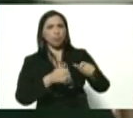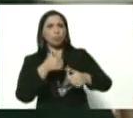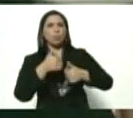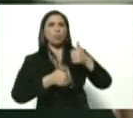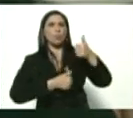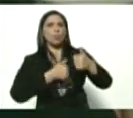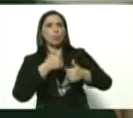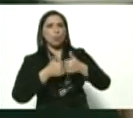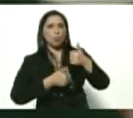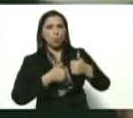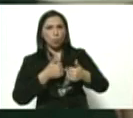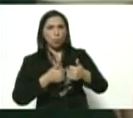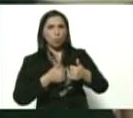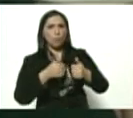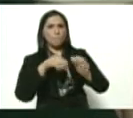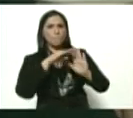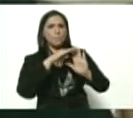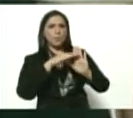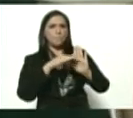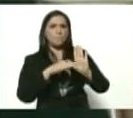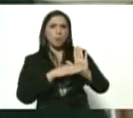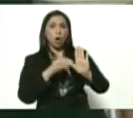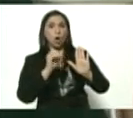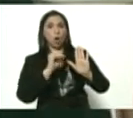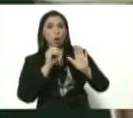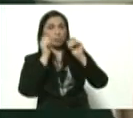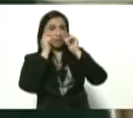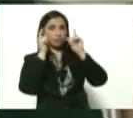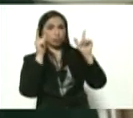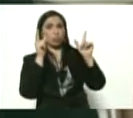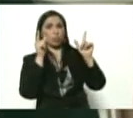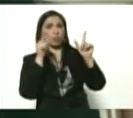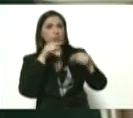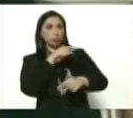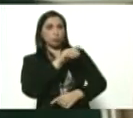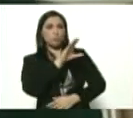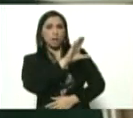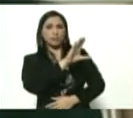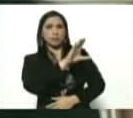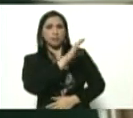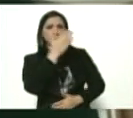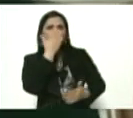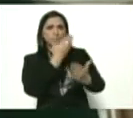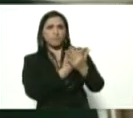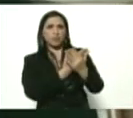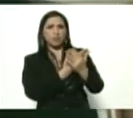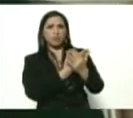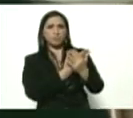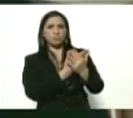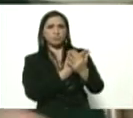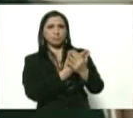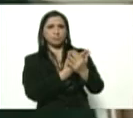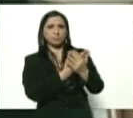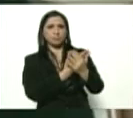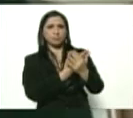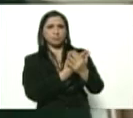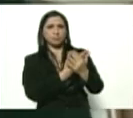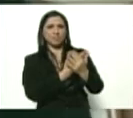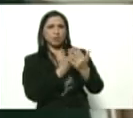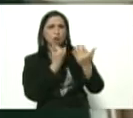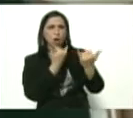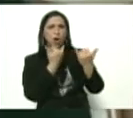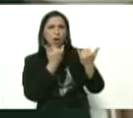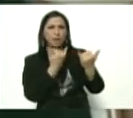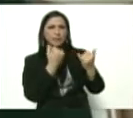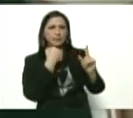serán las medidas o las reacciones de su país frente a los recientes ataques